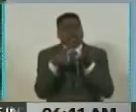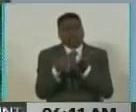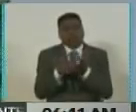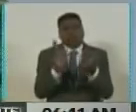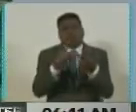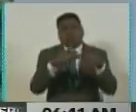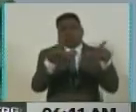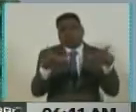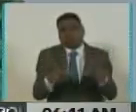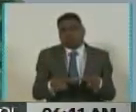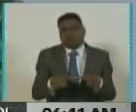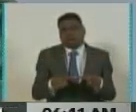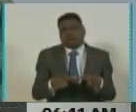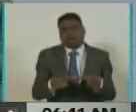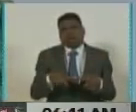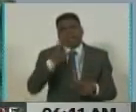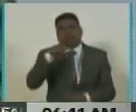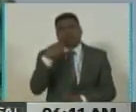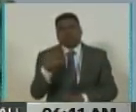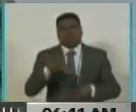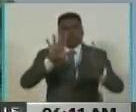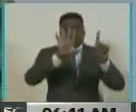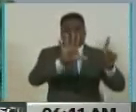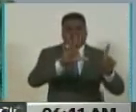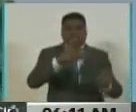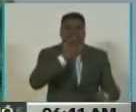las elecciones del 6D. Eso hay que revisarlo.